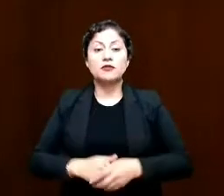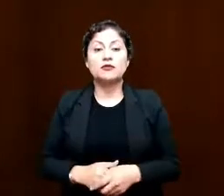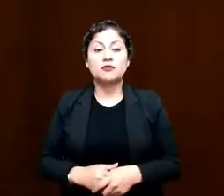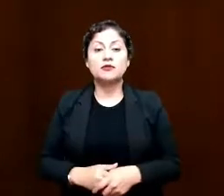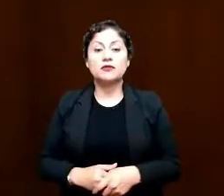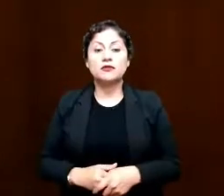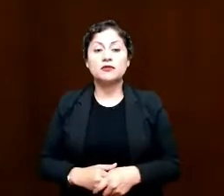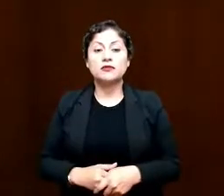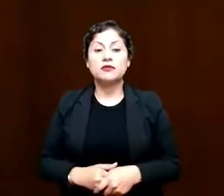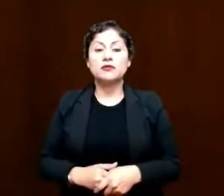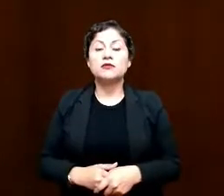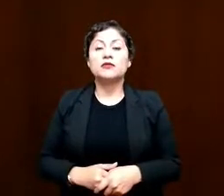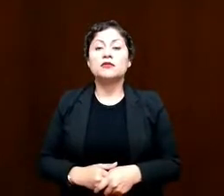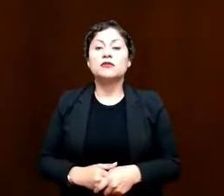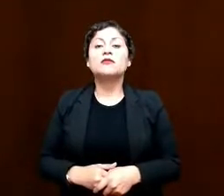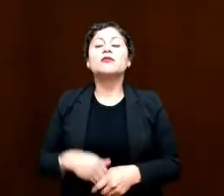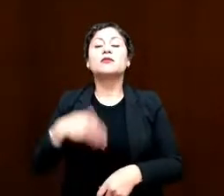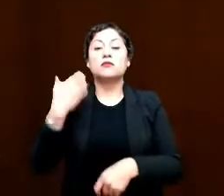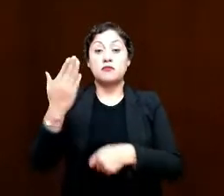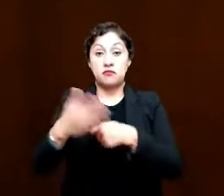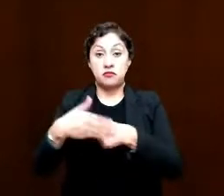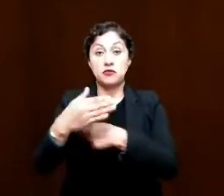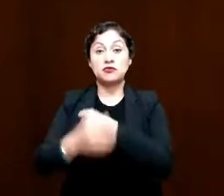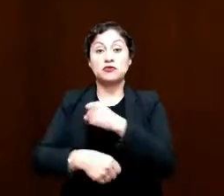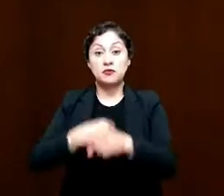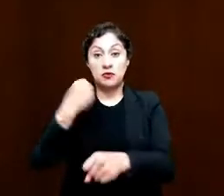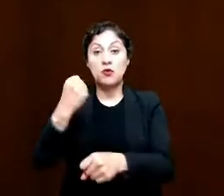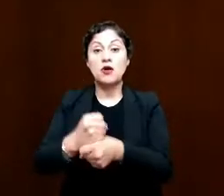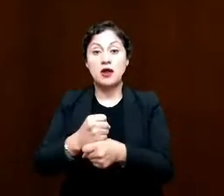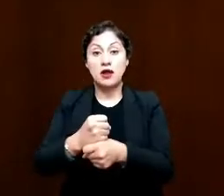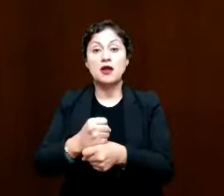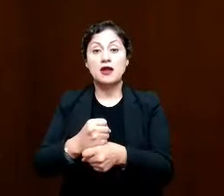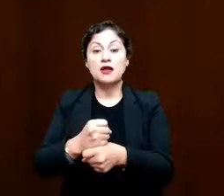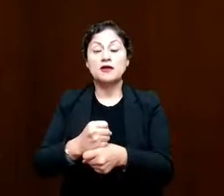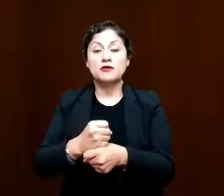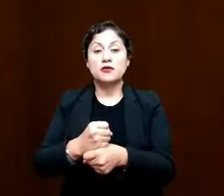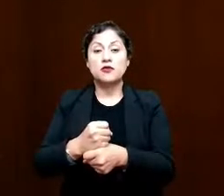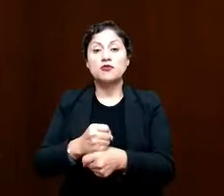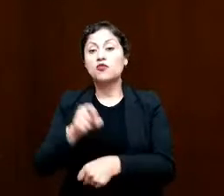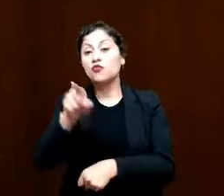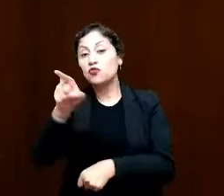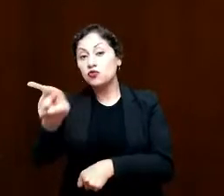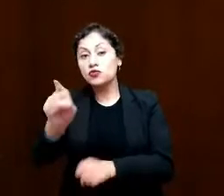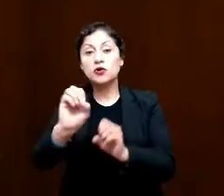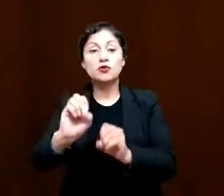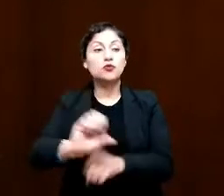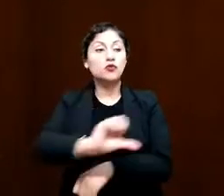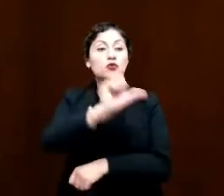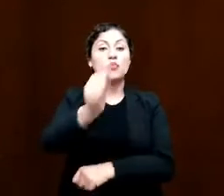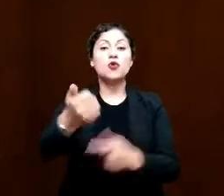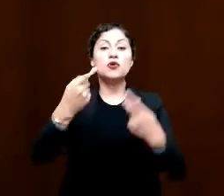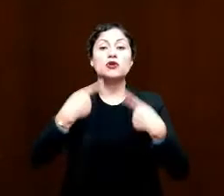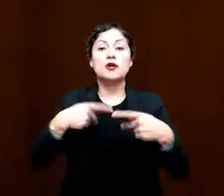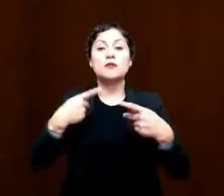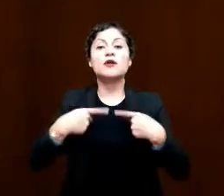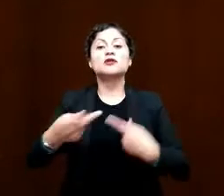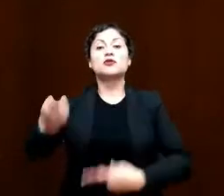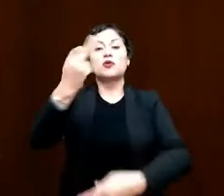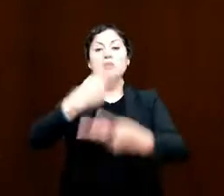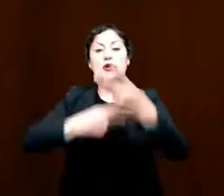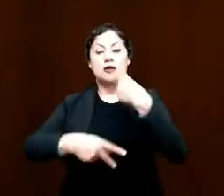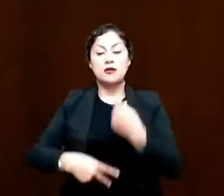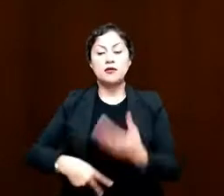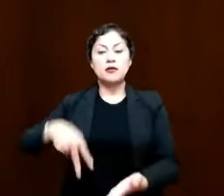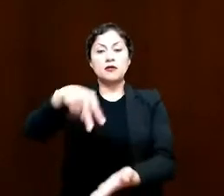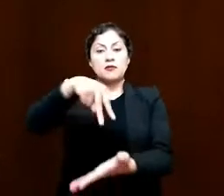el próximo año sea usted o alguien más vendrá este recinto como